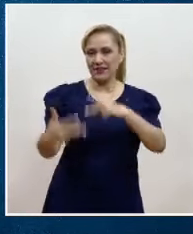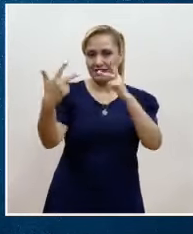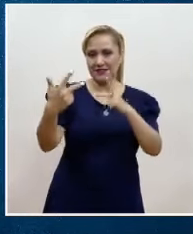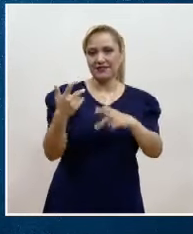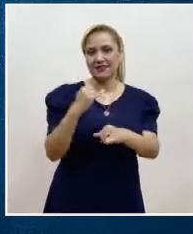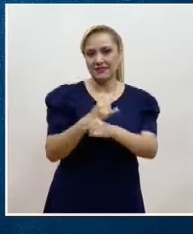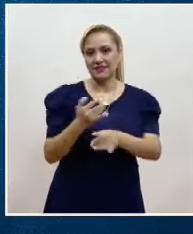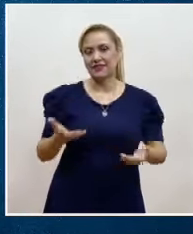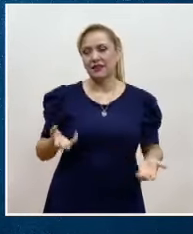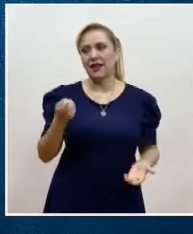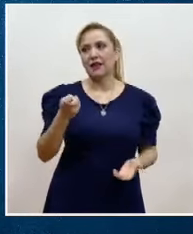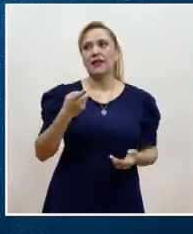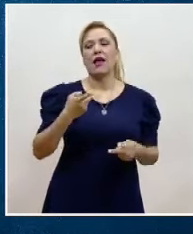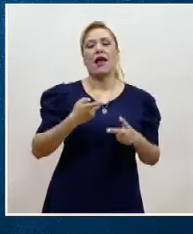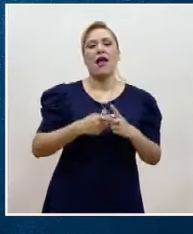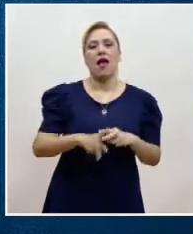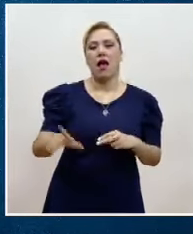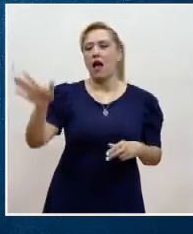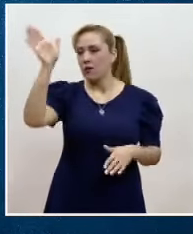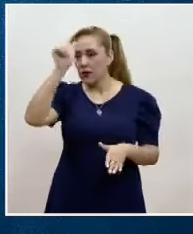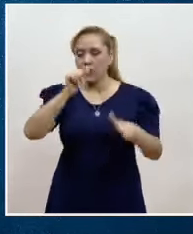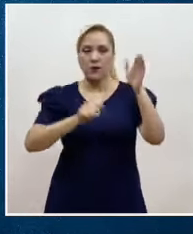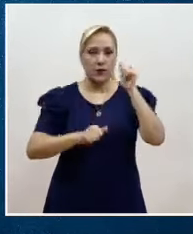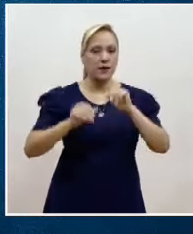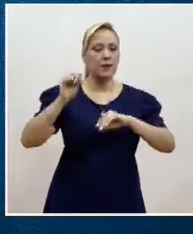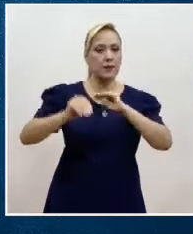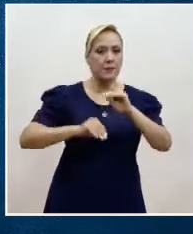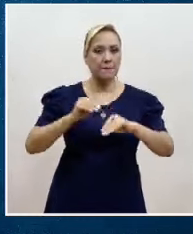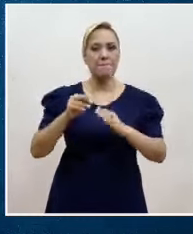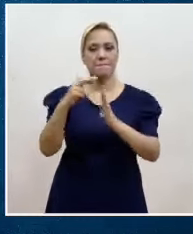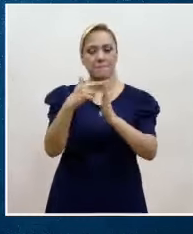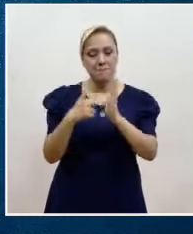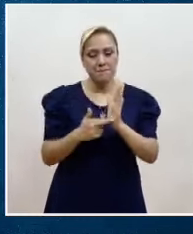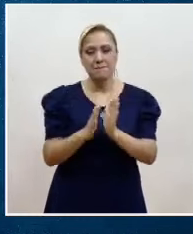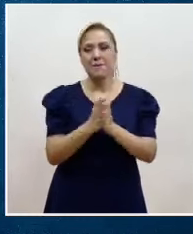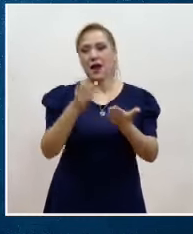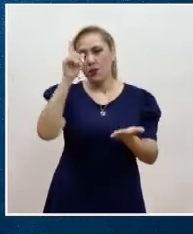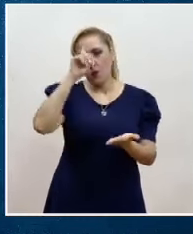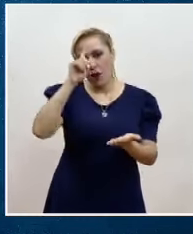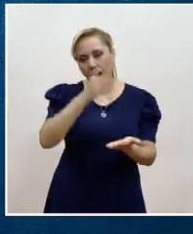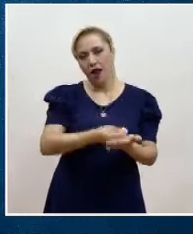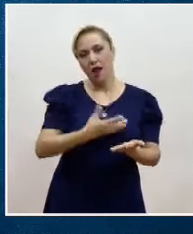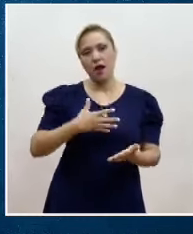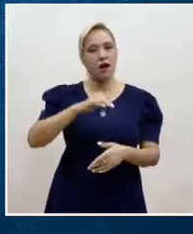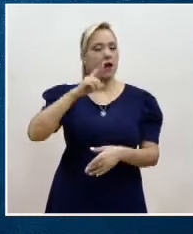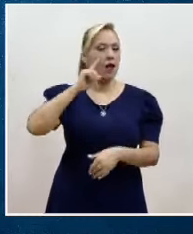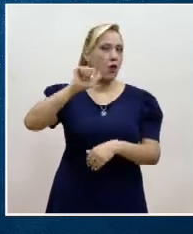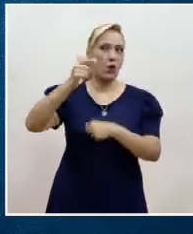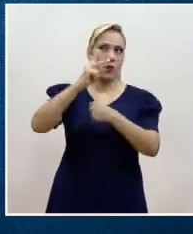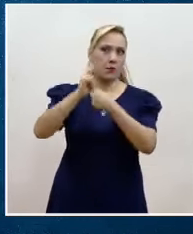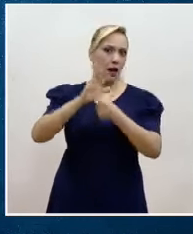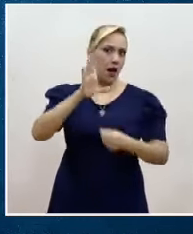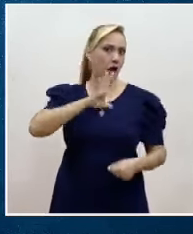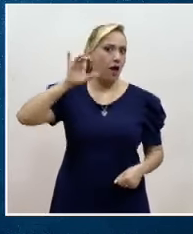que sucedió fue que se empezaron a generar acuerdos y manuales, cosas que ya que en otros países, por ejemplo, ya se